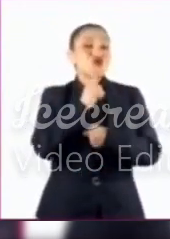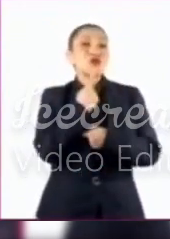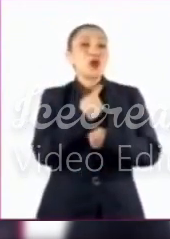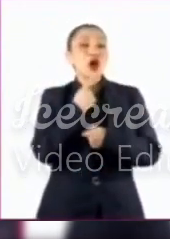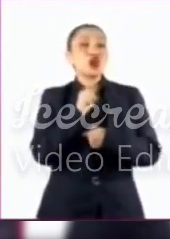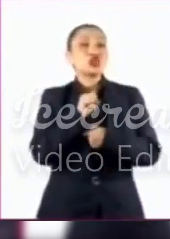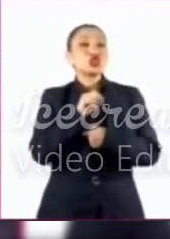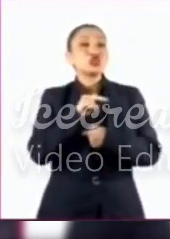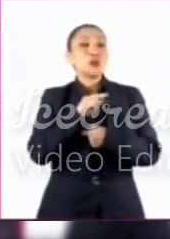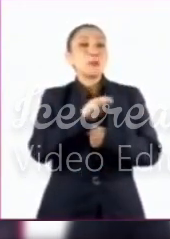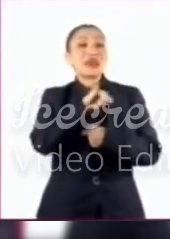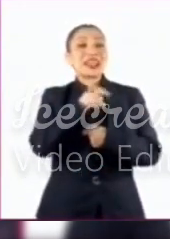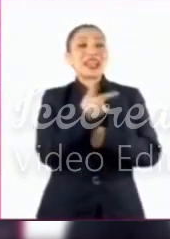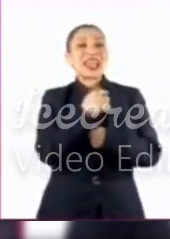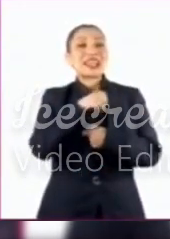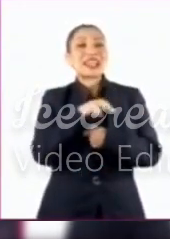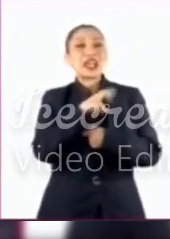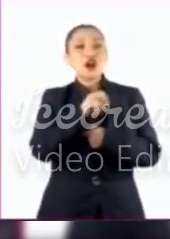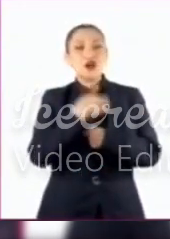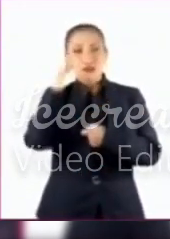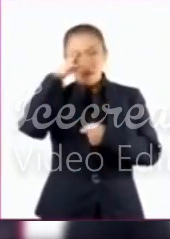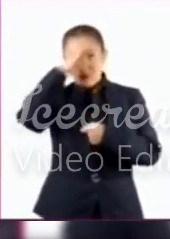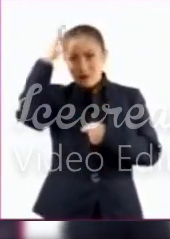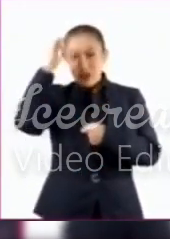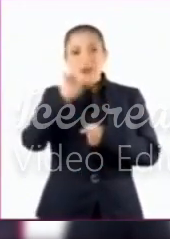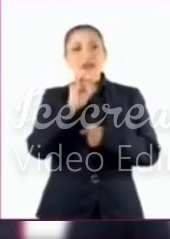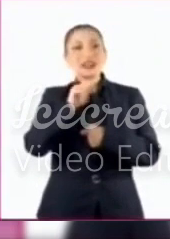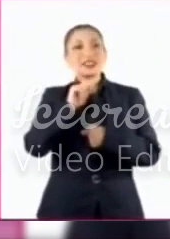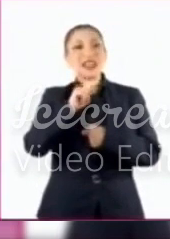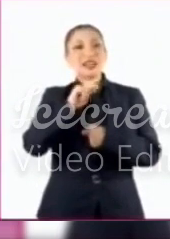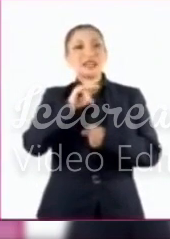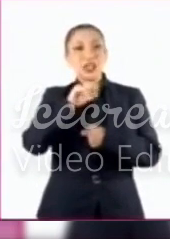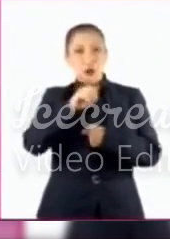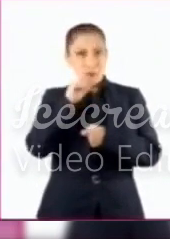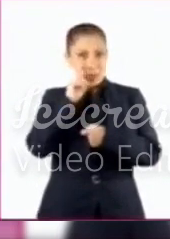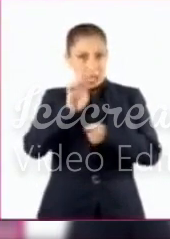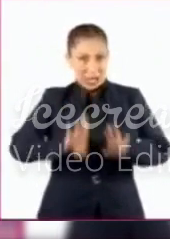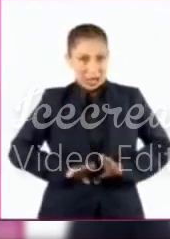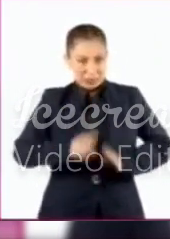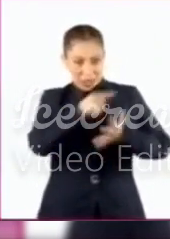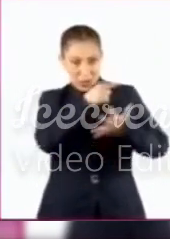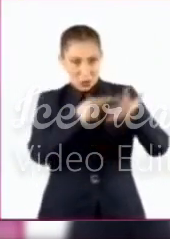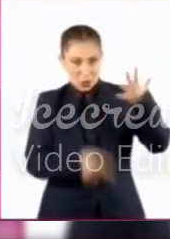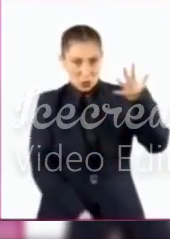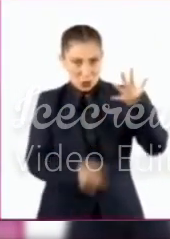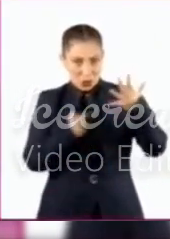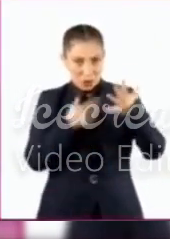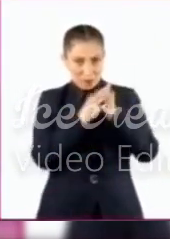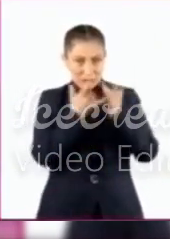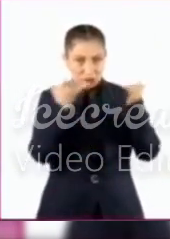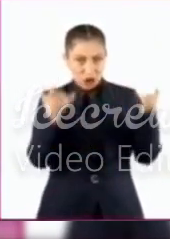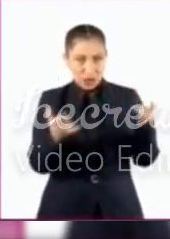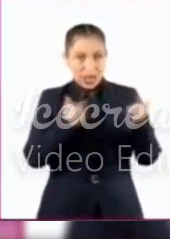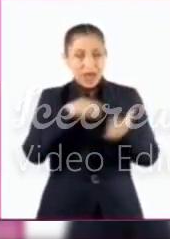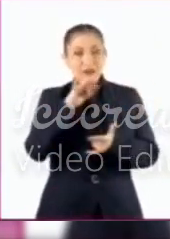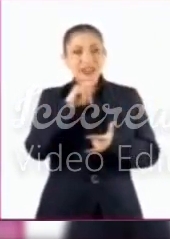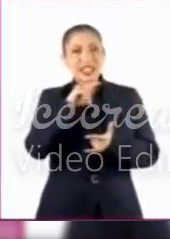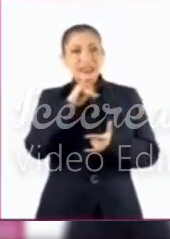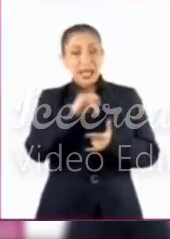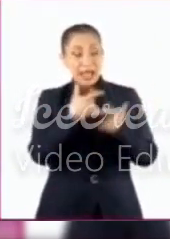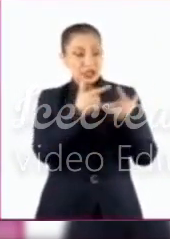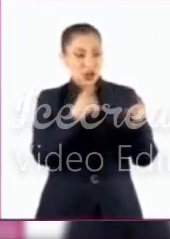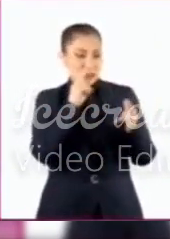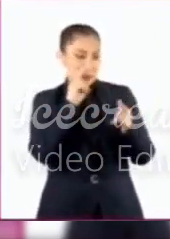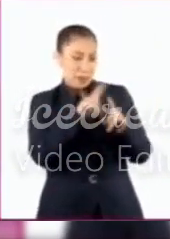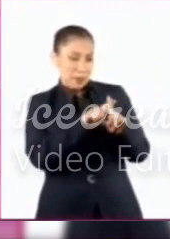pertenece al subgénero fantástico. Veamos alguno de sus elementos. Características del cuento fantástico. Historias